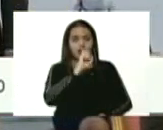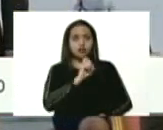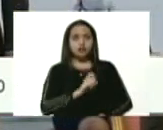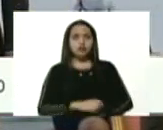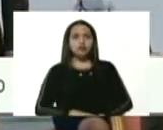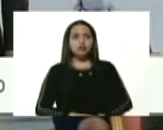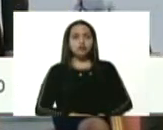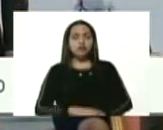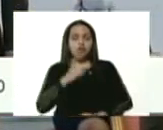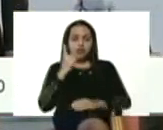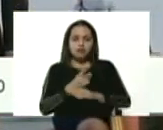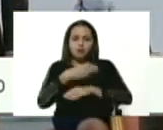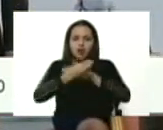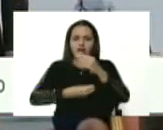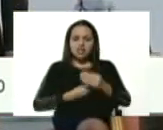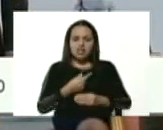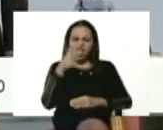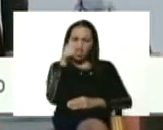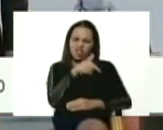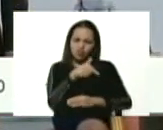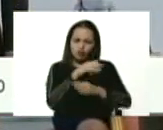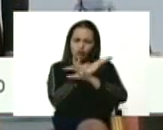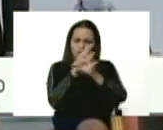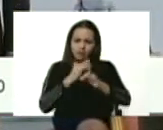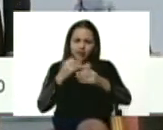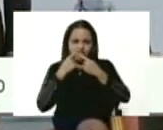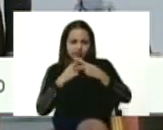tuvimos que hacer este formato.